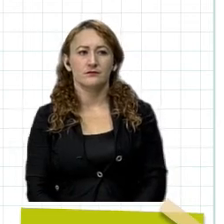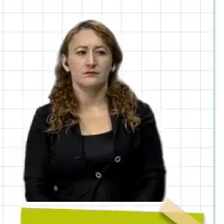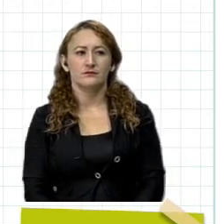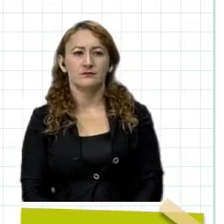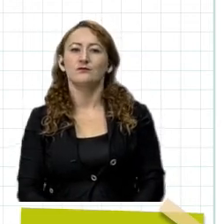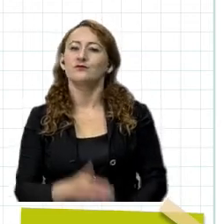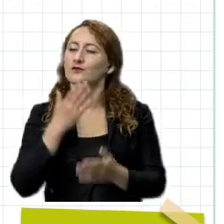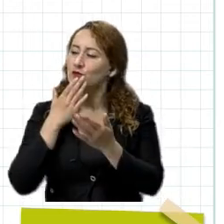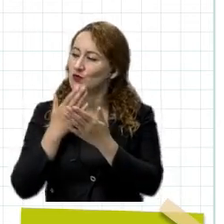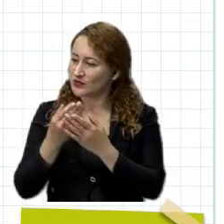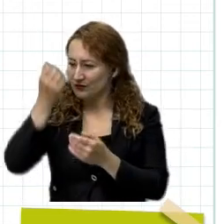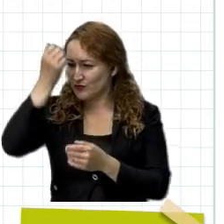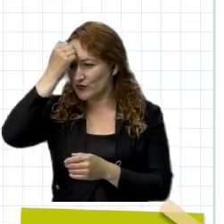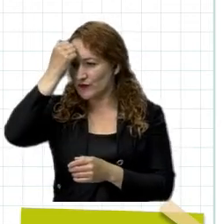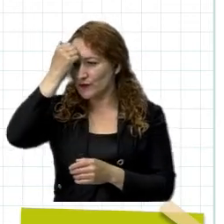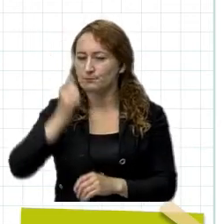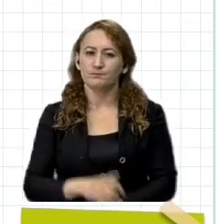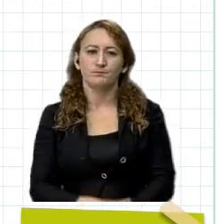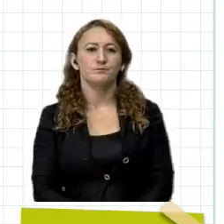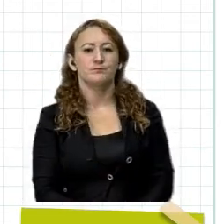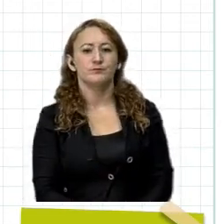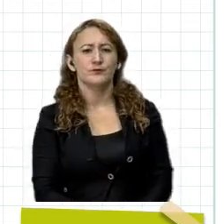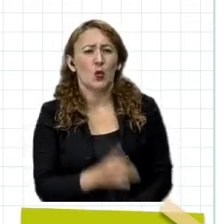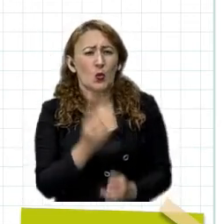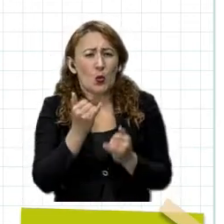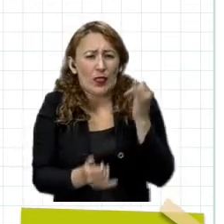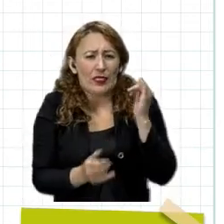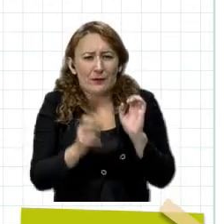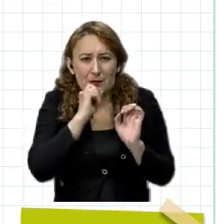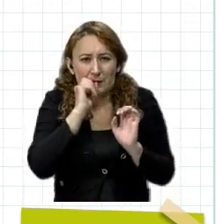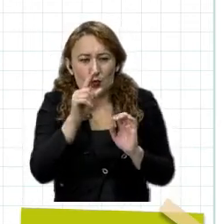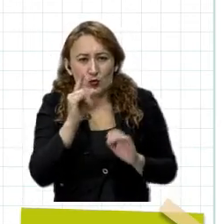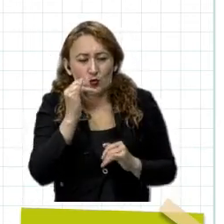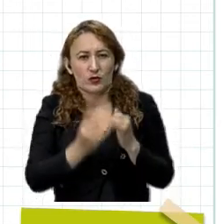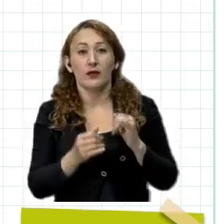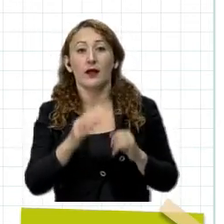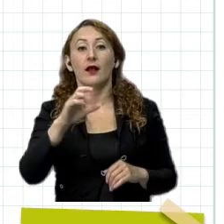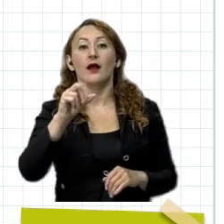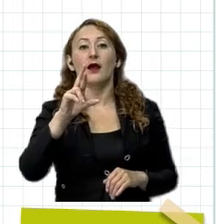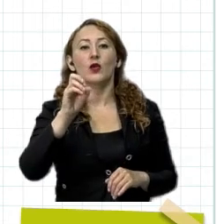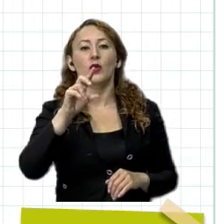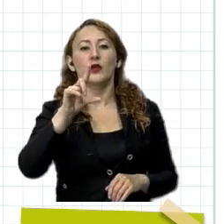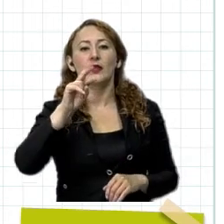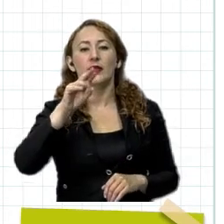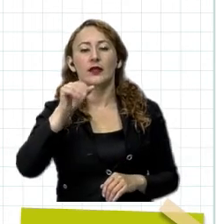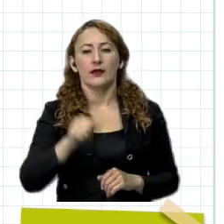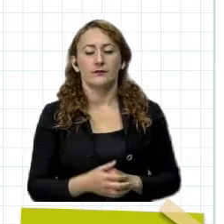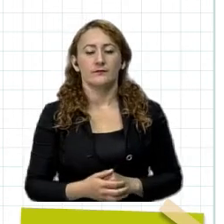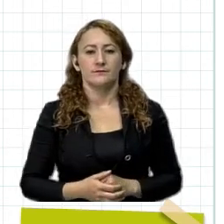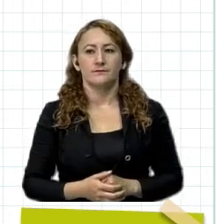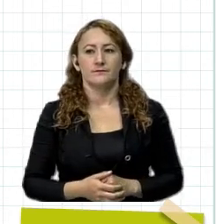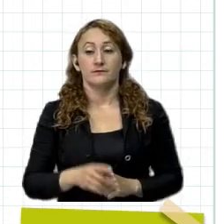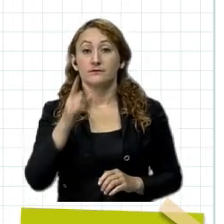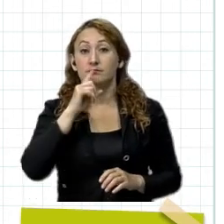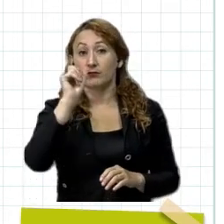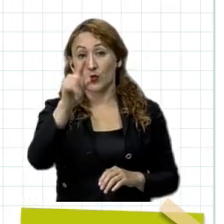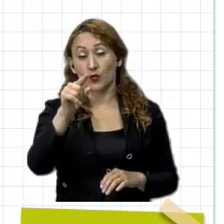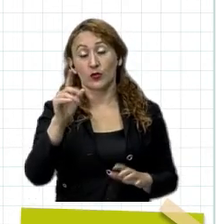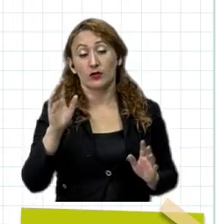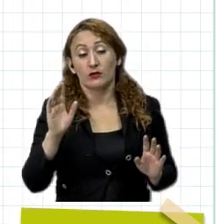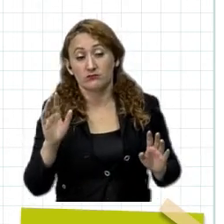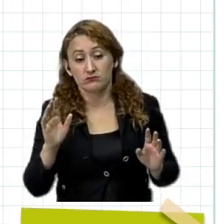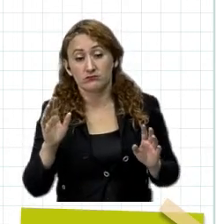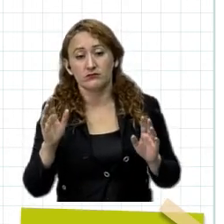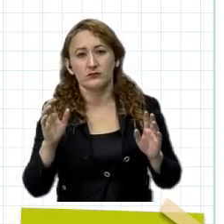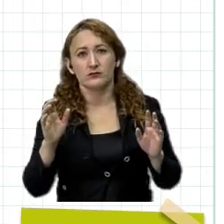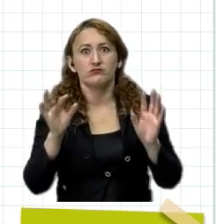Muchas gracias, profe. Voy a la última que nos queda, esta Carolina Morales, y creo que es una pregunta que puede